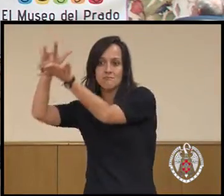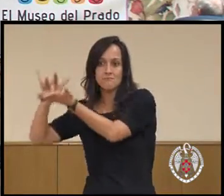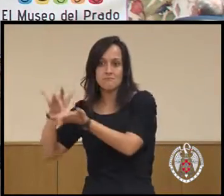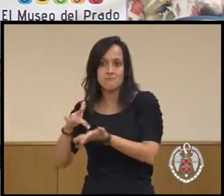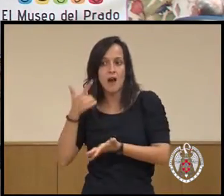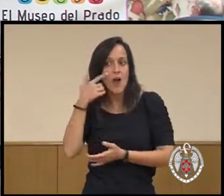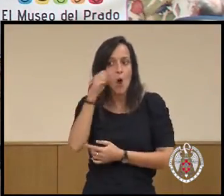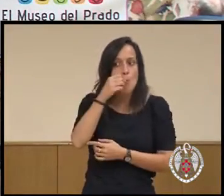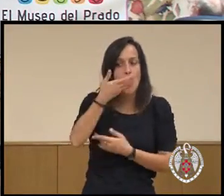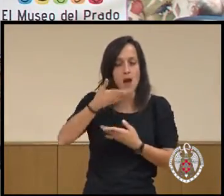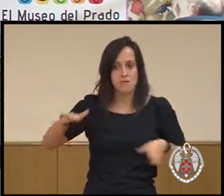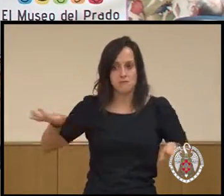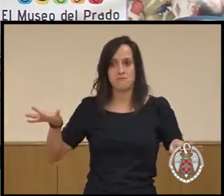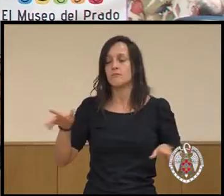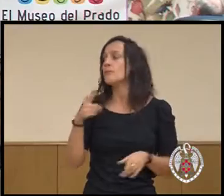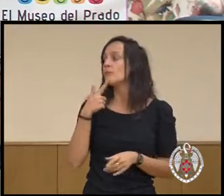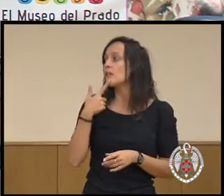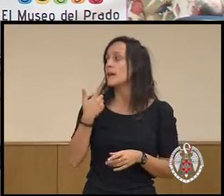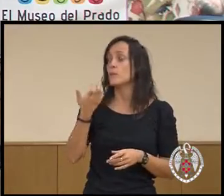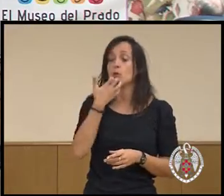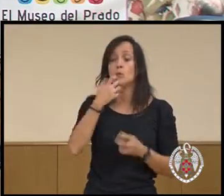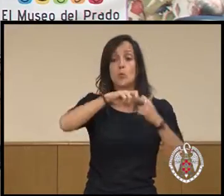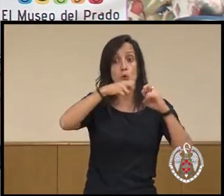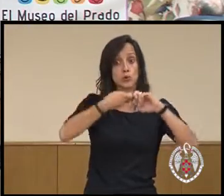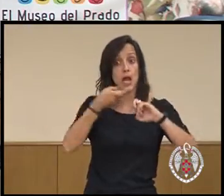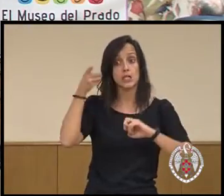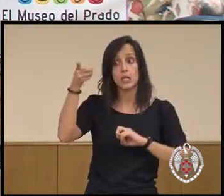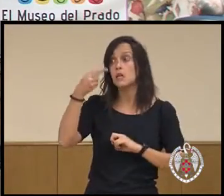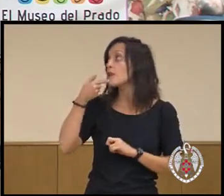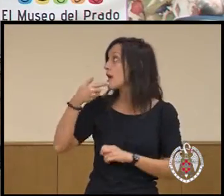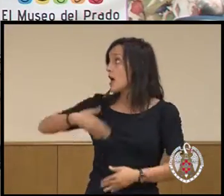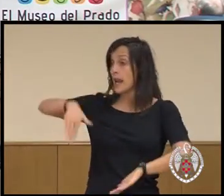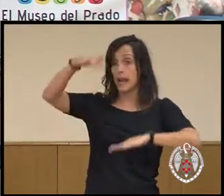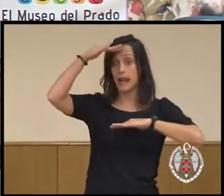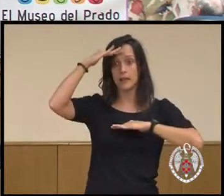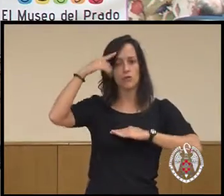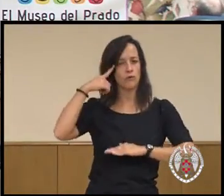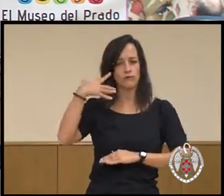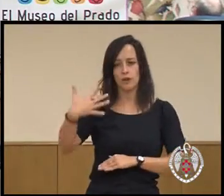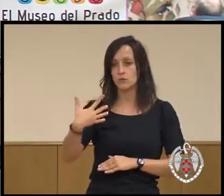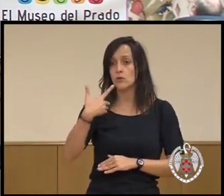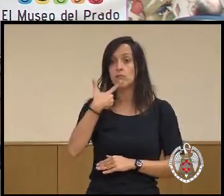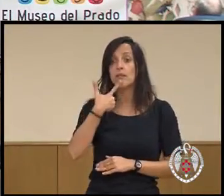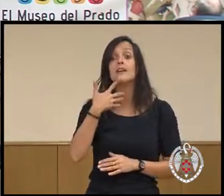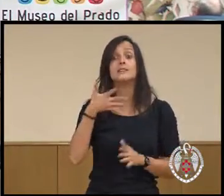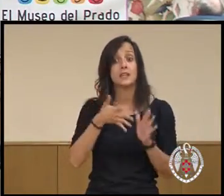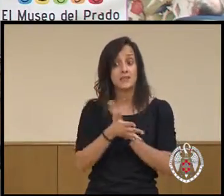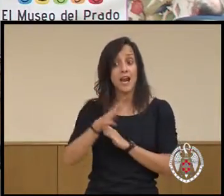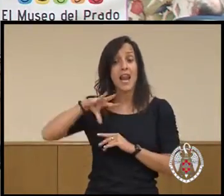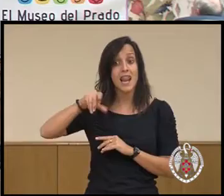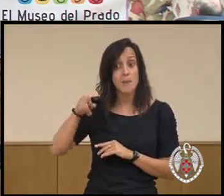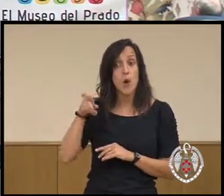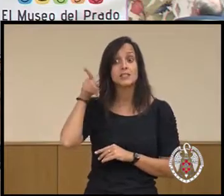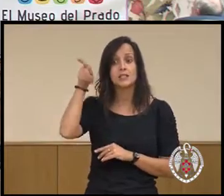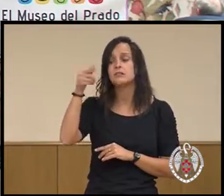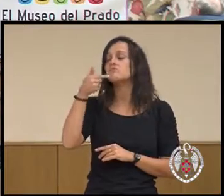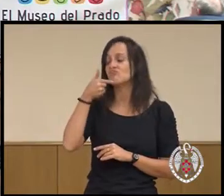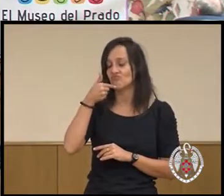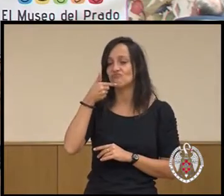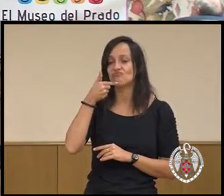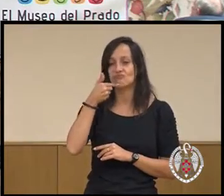este retrato, 1650 en Bruselas, 1651 en Nápoles, llegan óperas llevadas por virreyes españoles a órdenes de